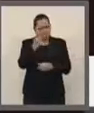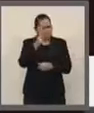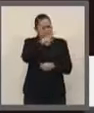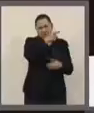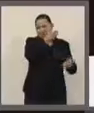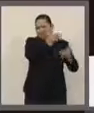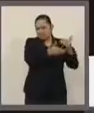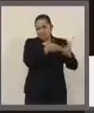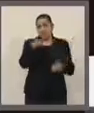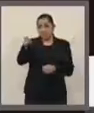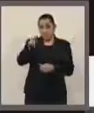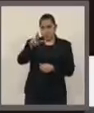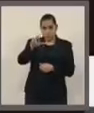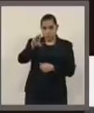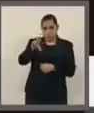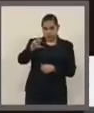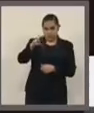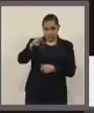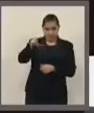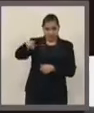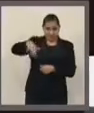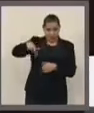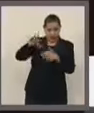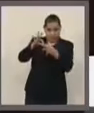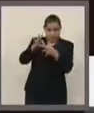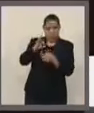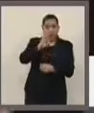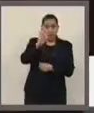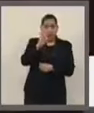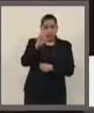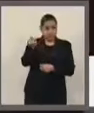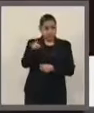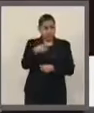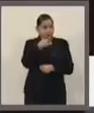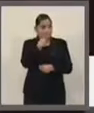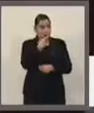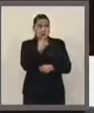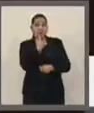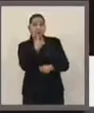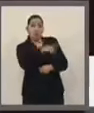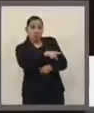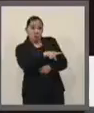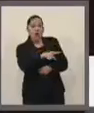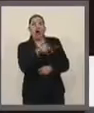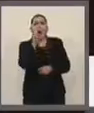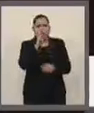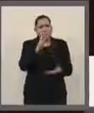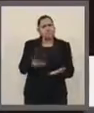que a cada ofensa una propuesta y a cada grito un alarido. Pregunto yo, seré curioso.